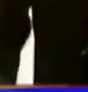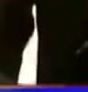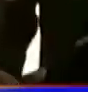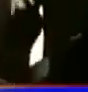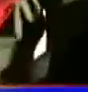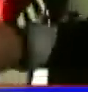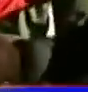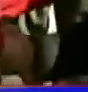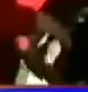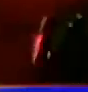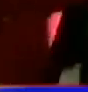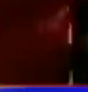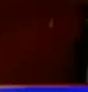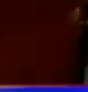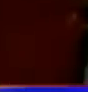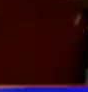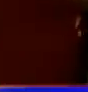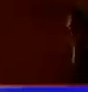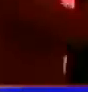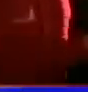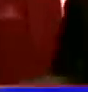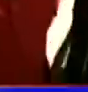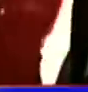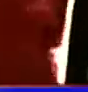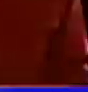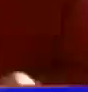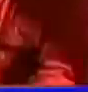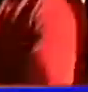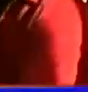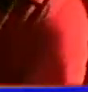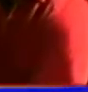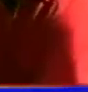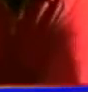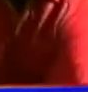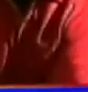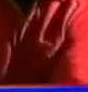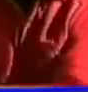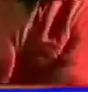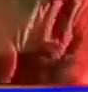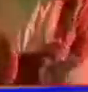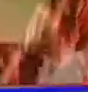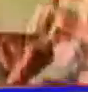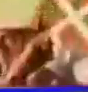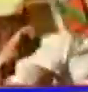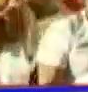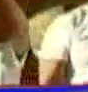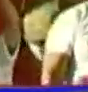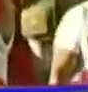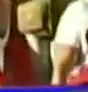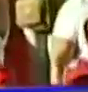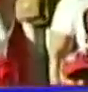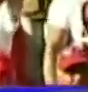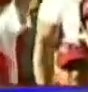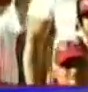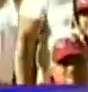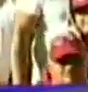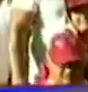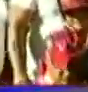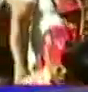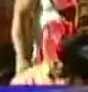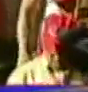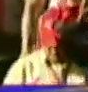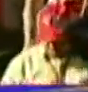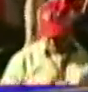gesta americana. Ciudad de luces, remanso de belleza, que alegre luce cual pesebre